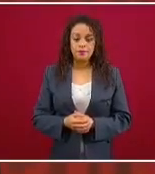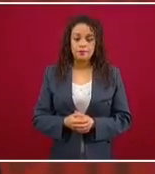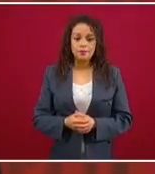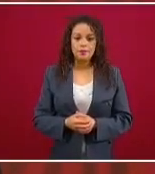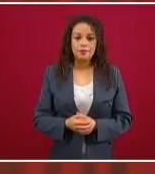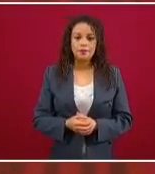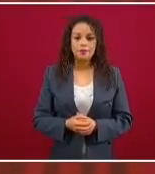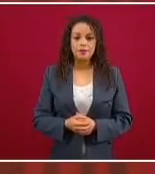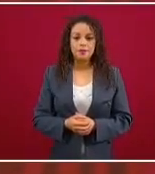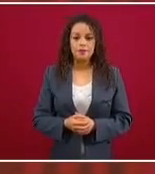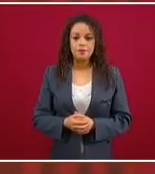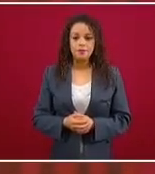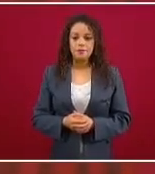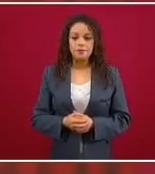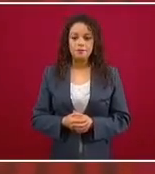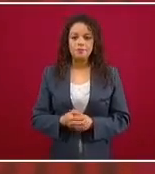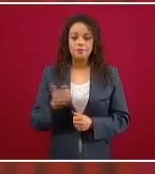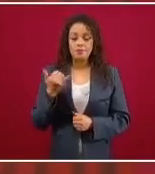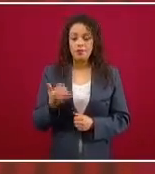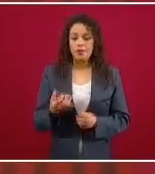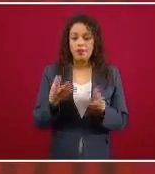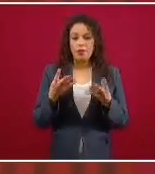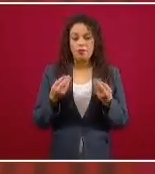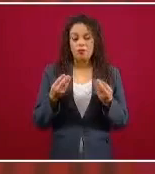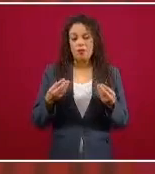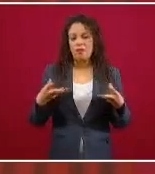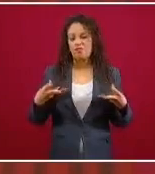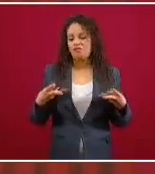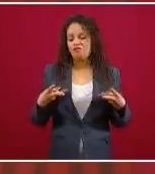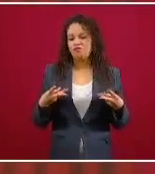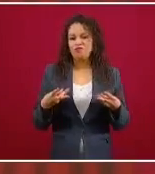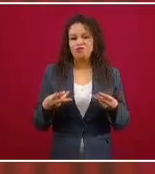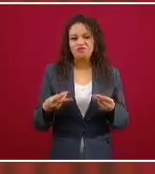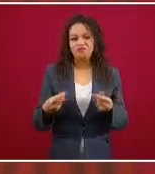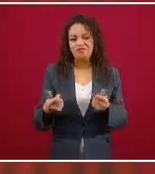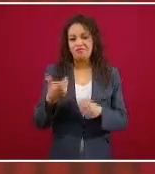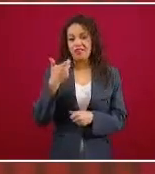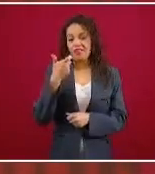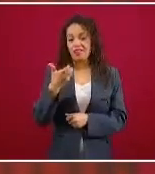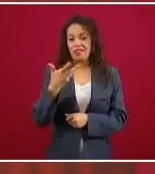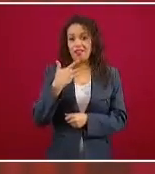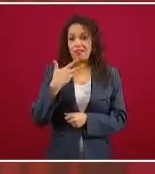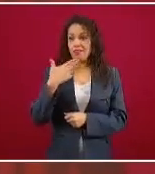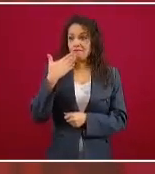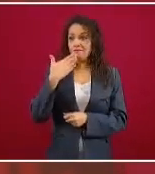se derrochó el dinero que ingresó a México.